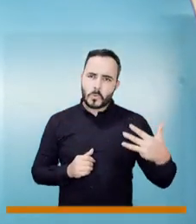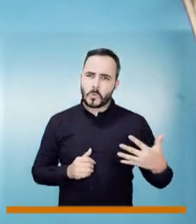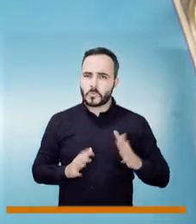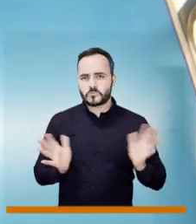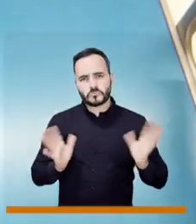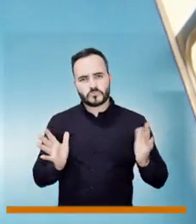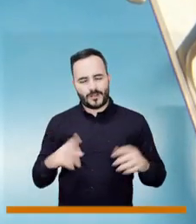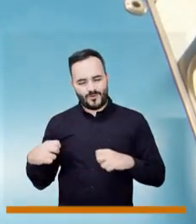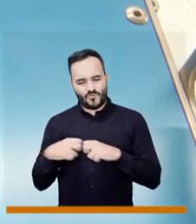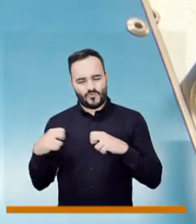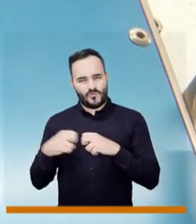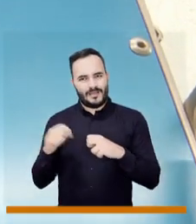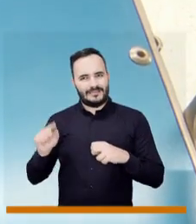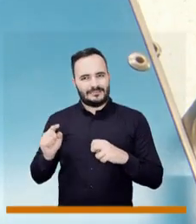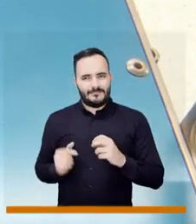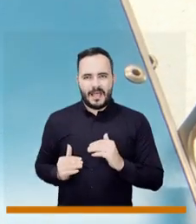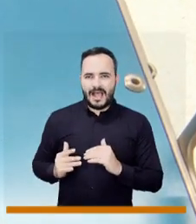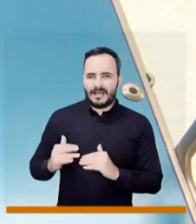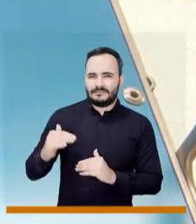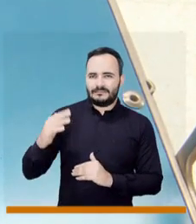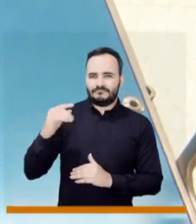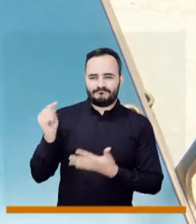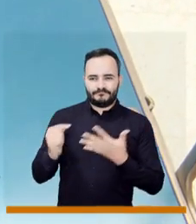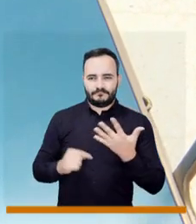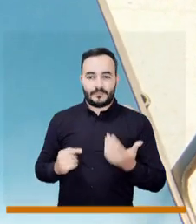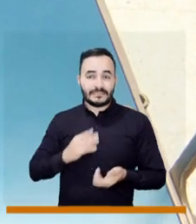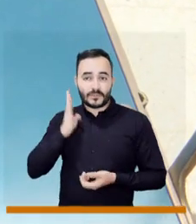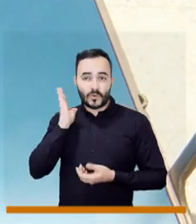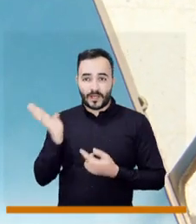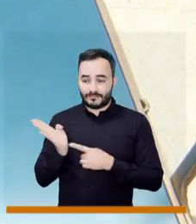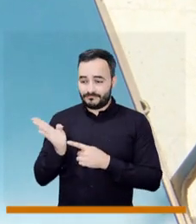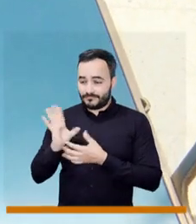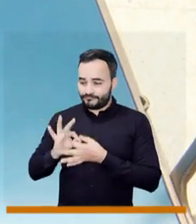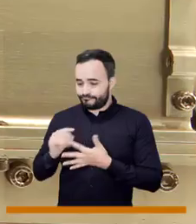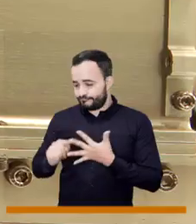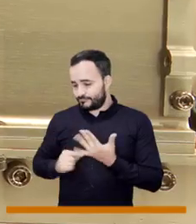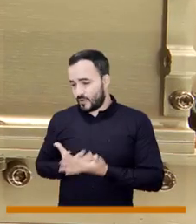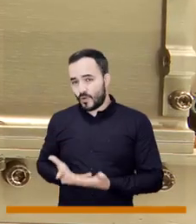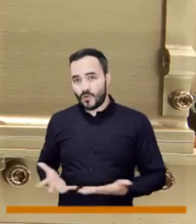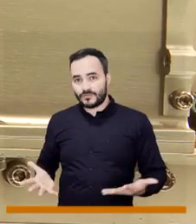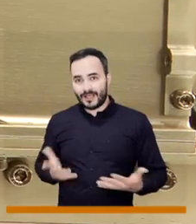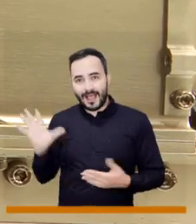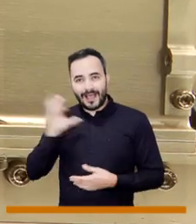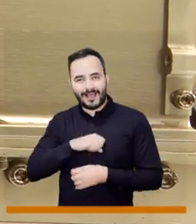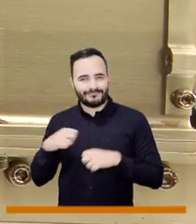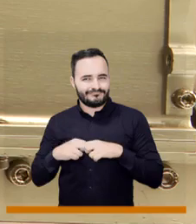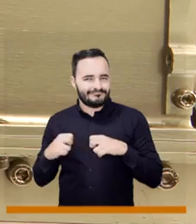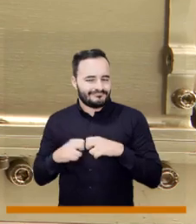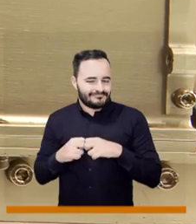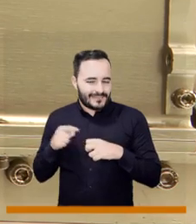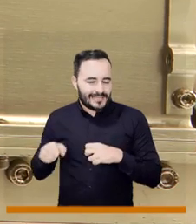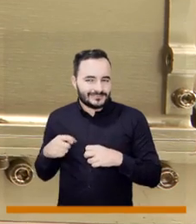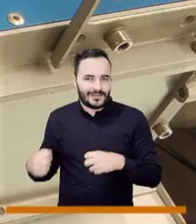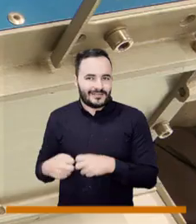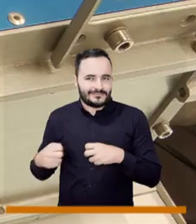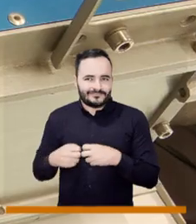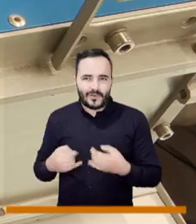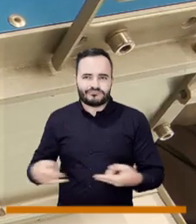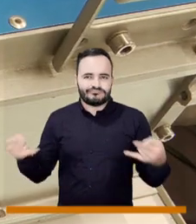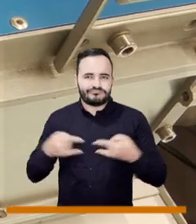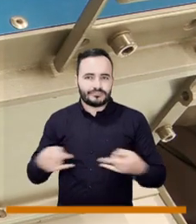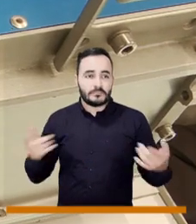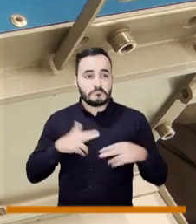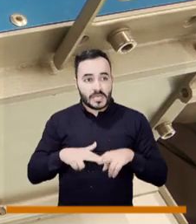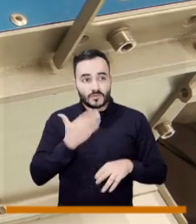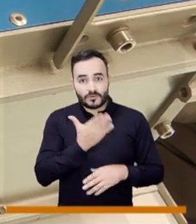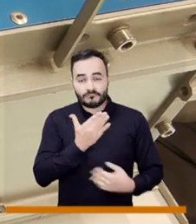el vector que nos permite tener todo en la palma de la mano a través del celular. Es el vector energía eléctrica. Es el vector que nos